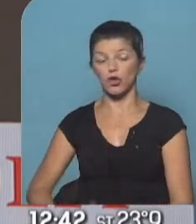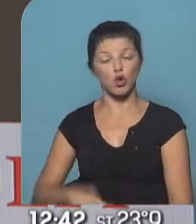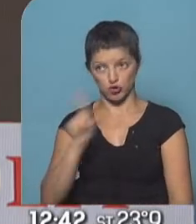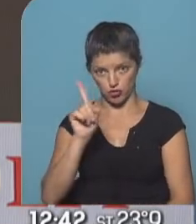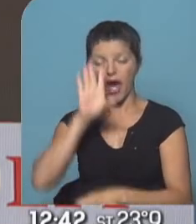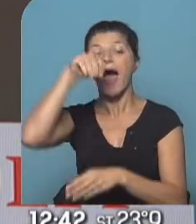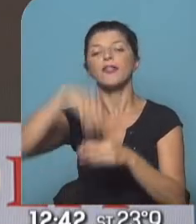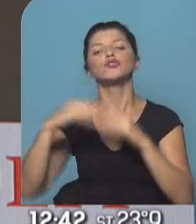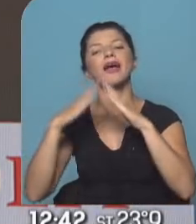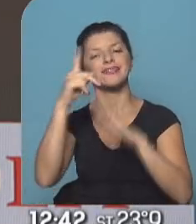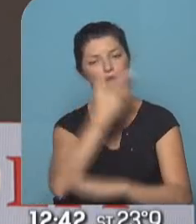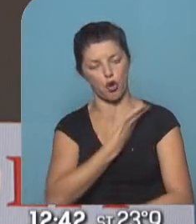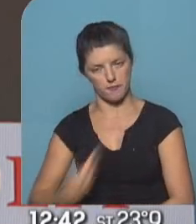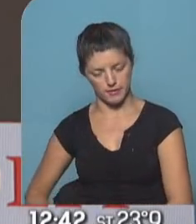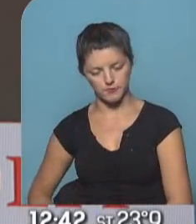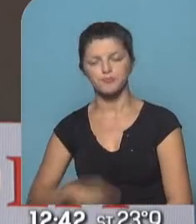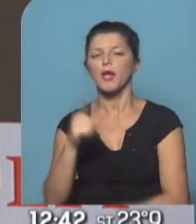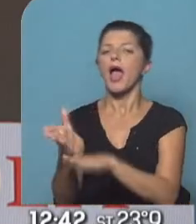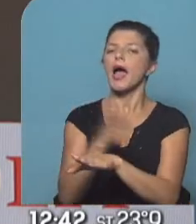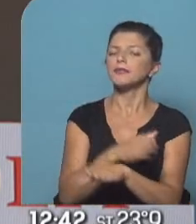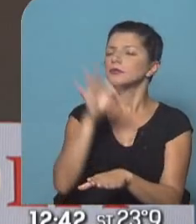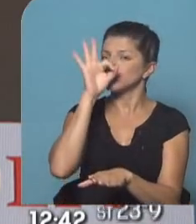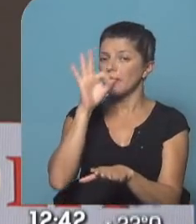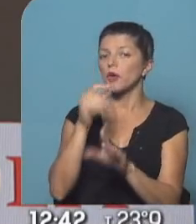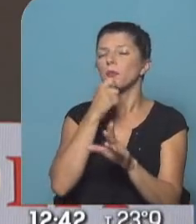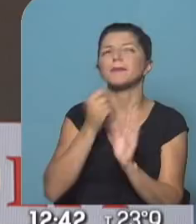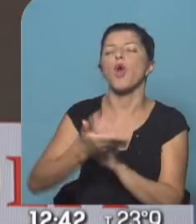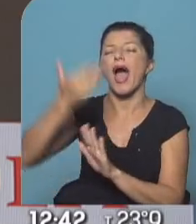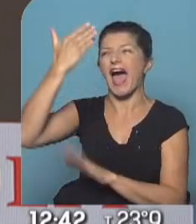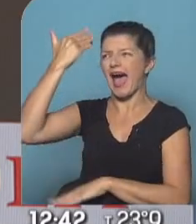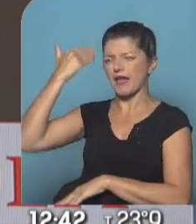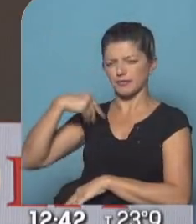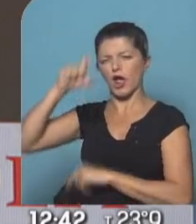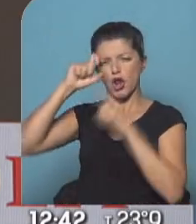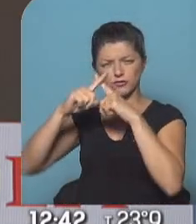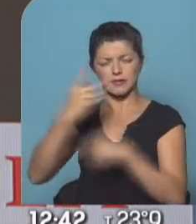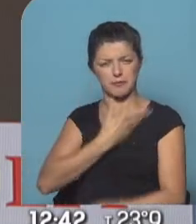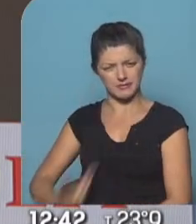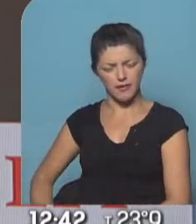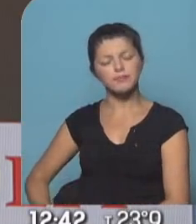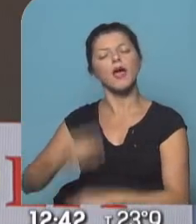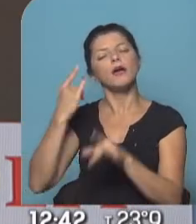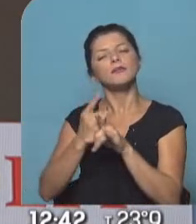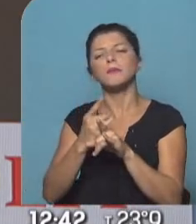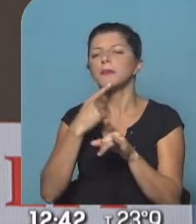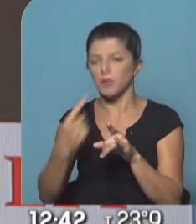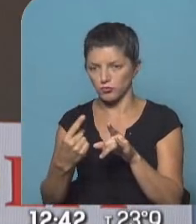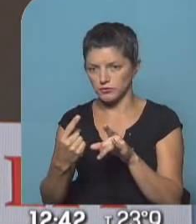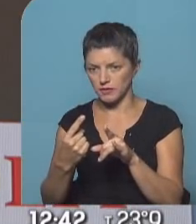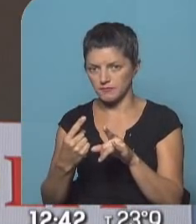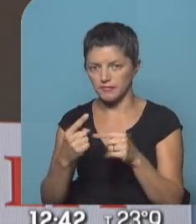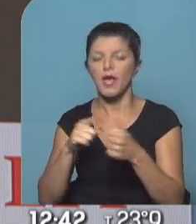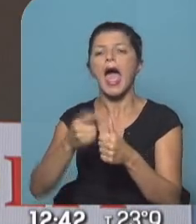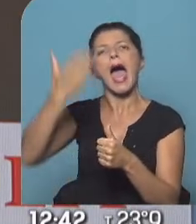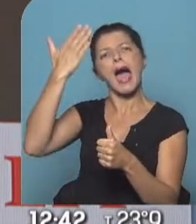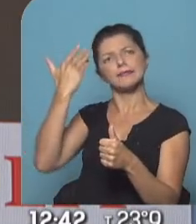Blanca, él nunca pregunta, como sus antecesores, como todos sus antecesores, cómo obró el presidente tal o